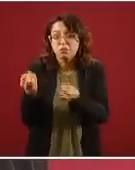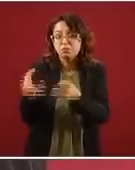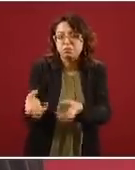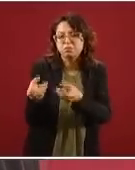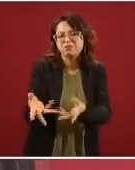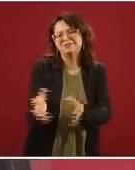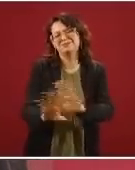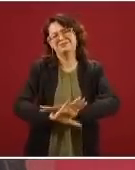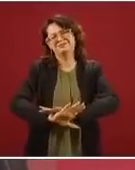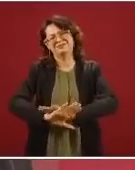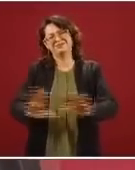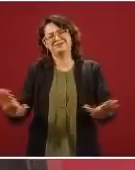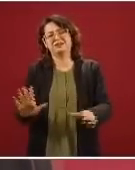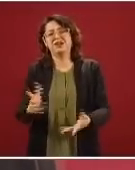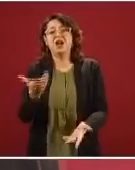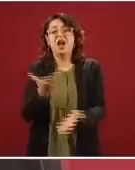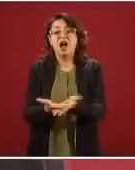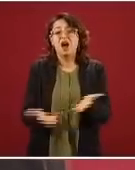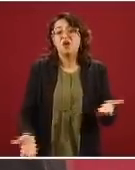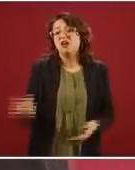porque se acaba la corrupción,